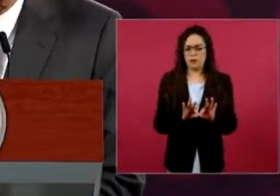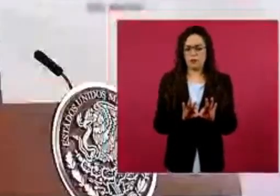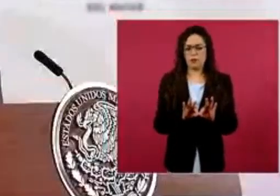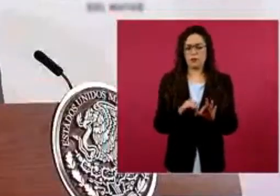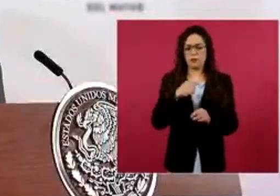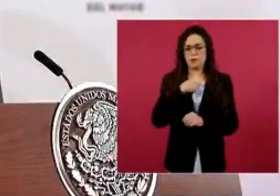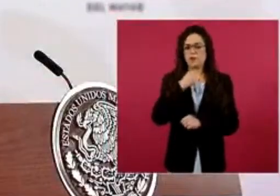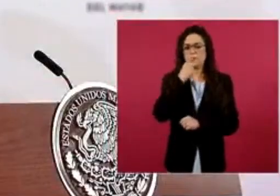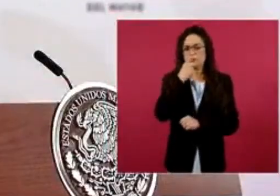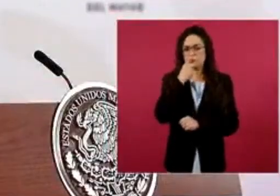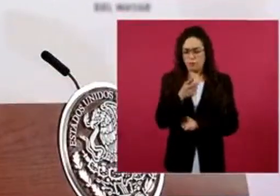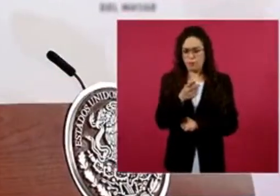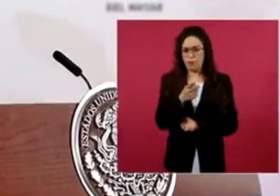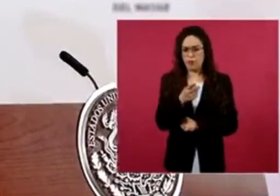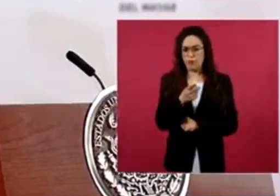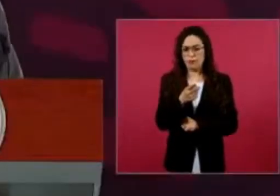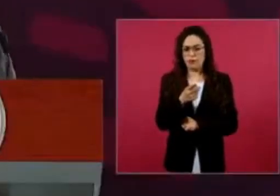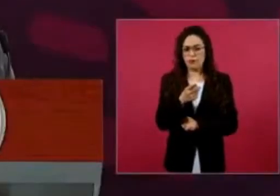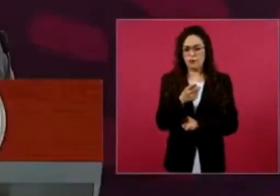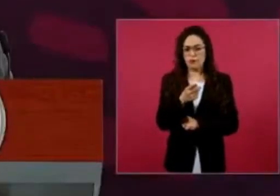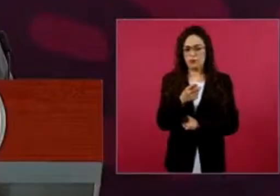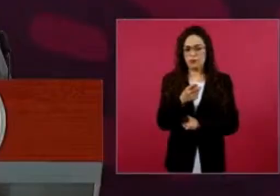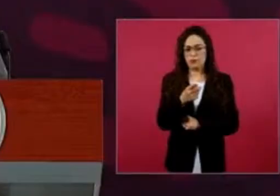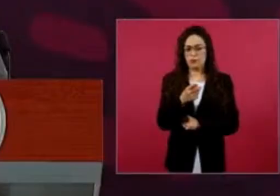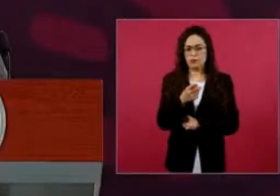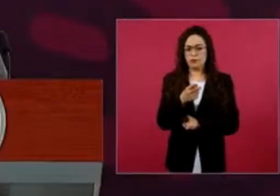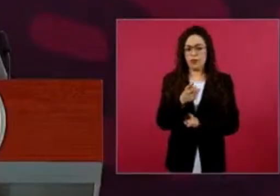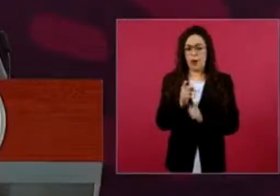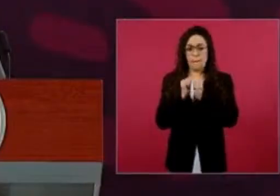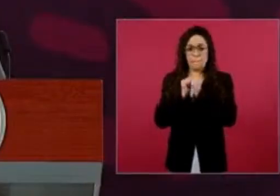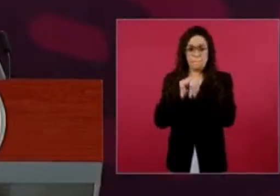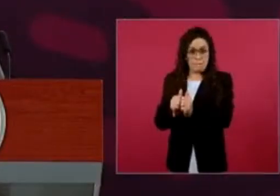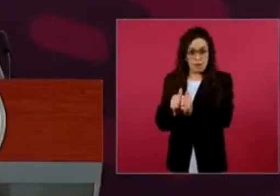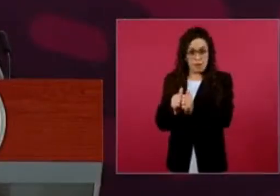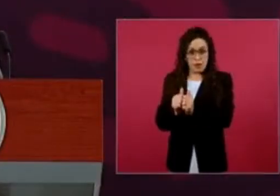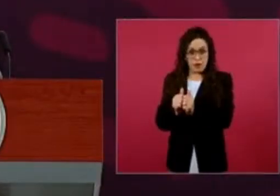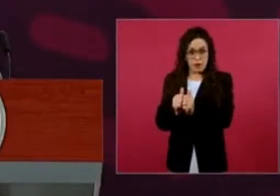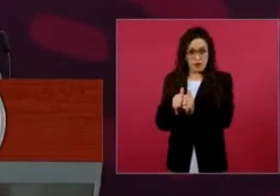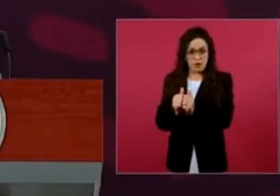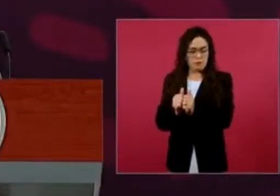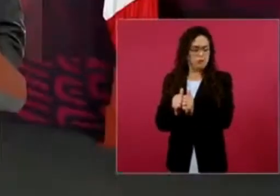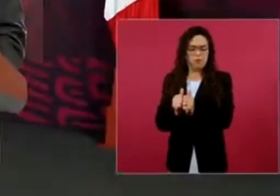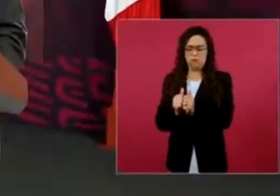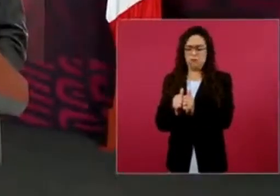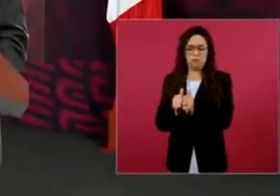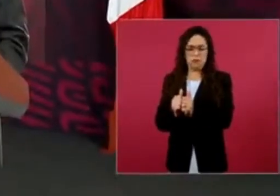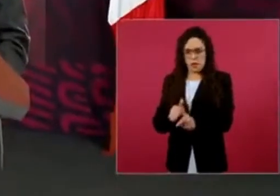sepamos que no se va a detener, no se va a parar la administración,